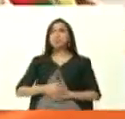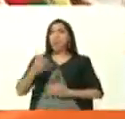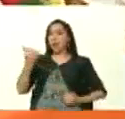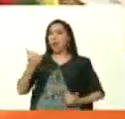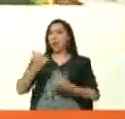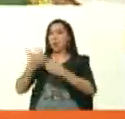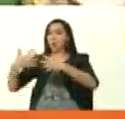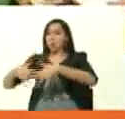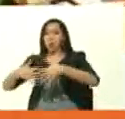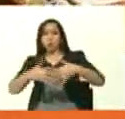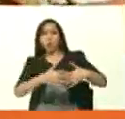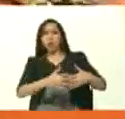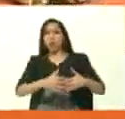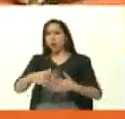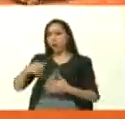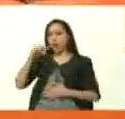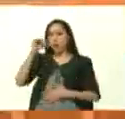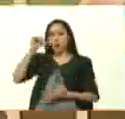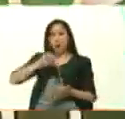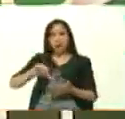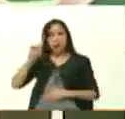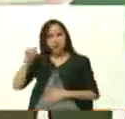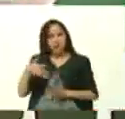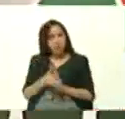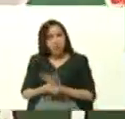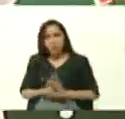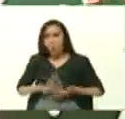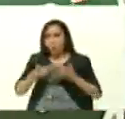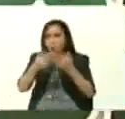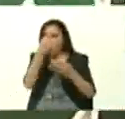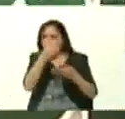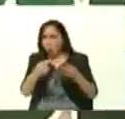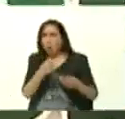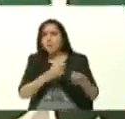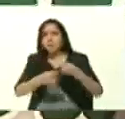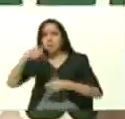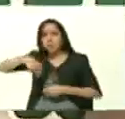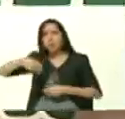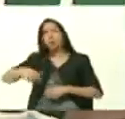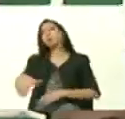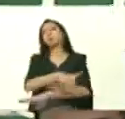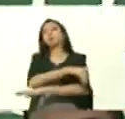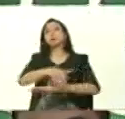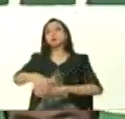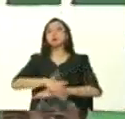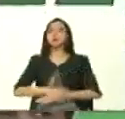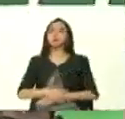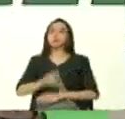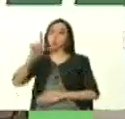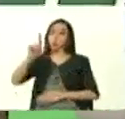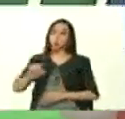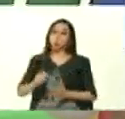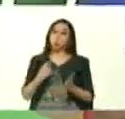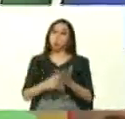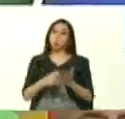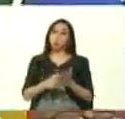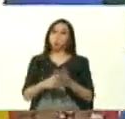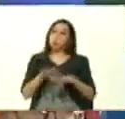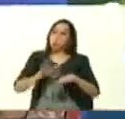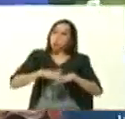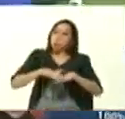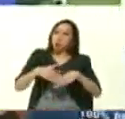Industrias Diana, entre otras, que traen directamente su producto y, por supuesto, eso abarata el costo, ya que